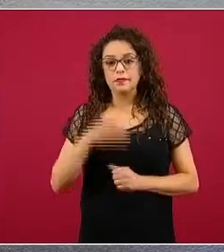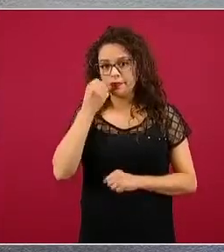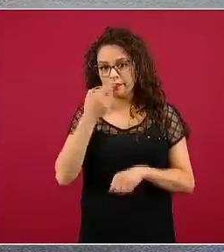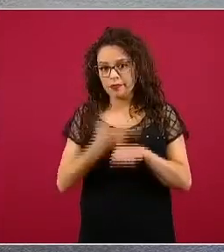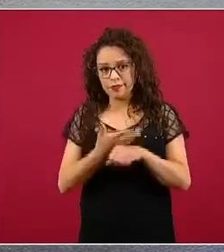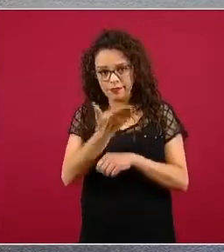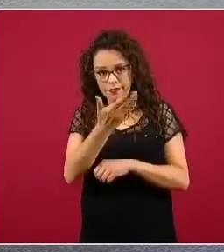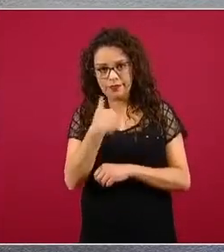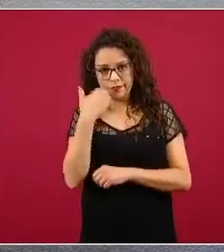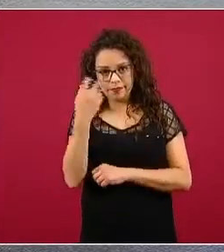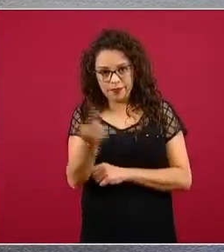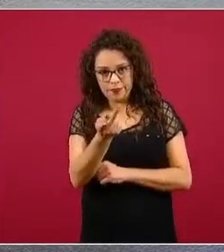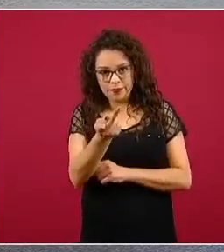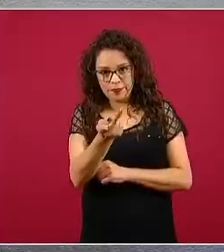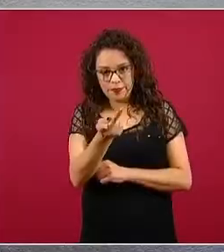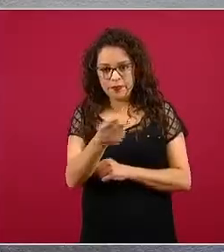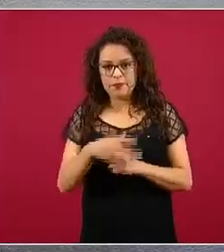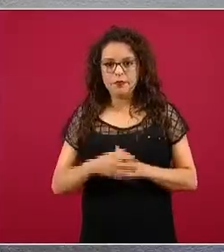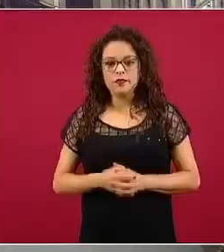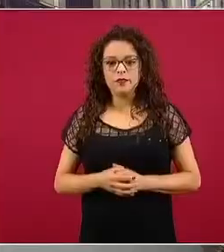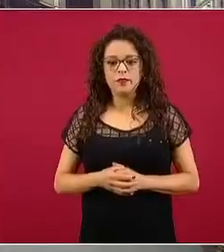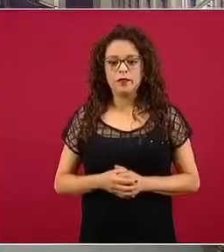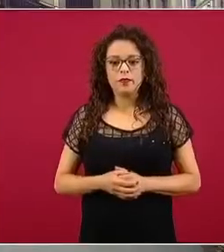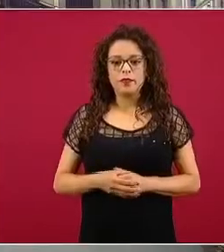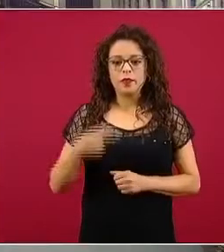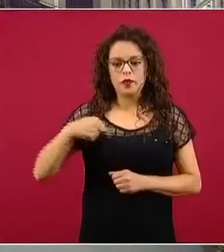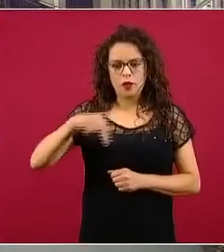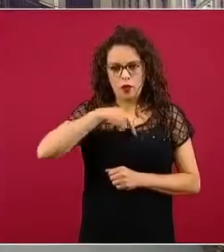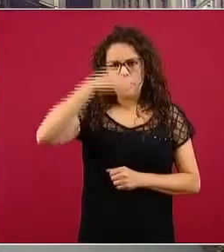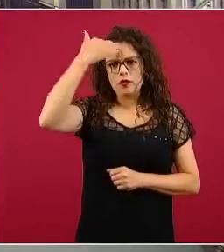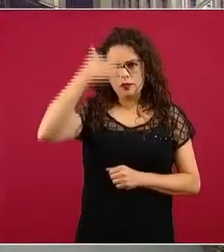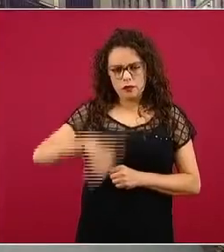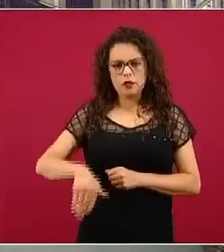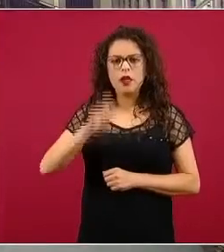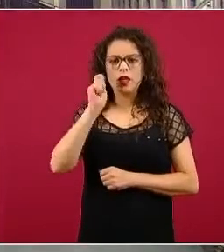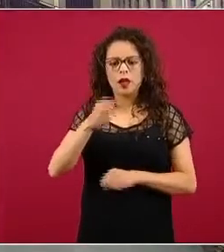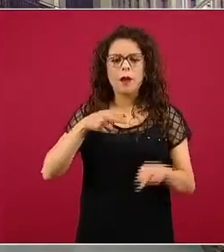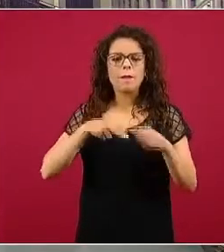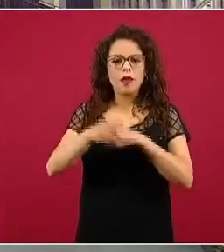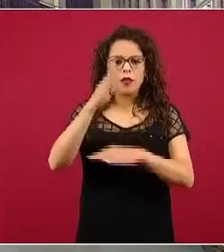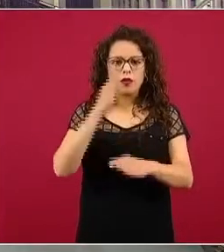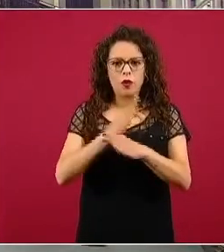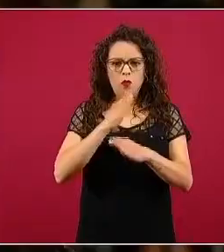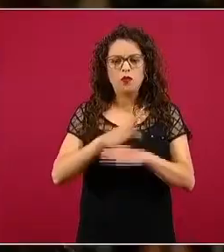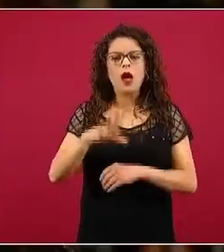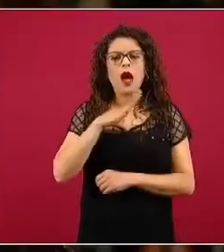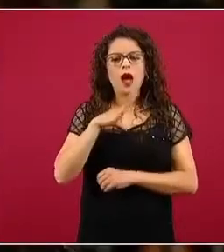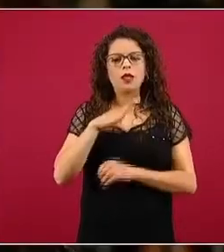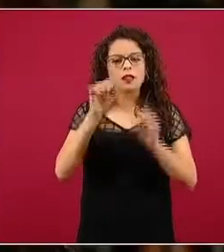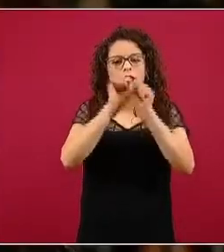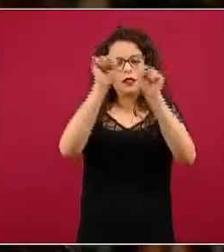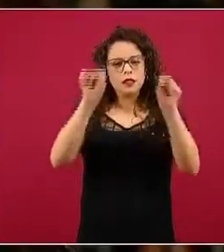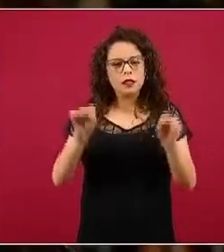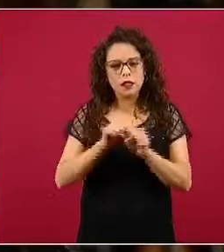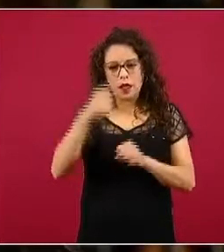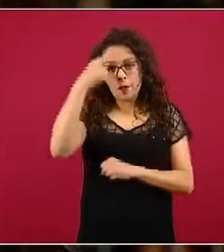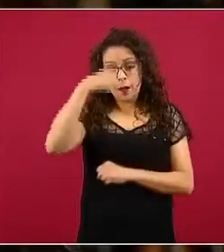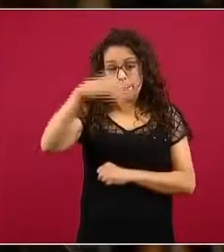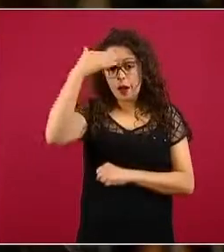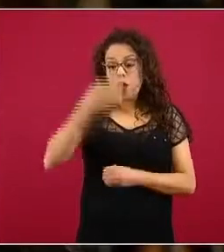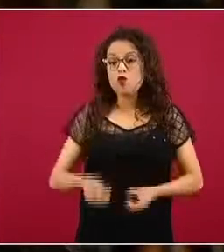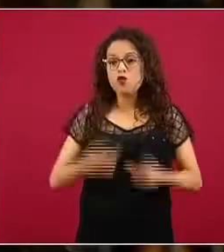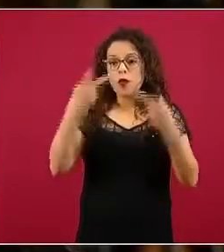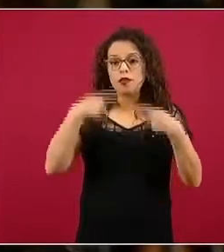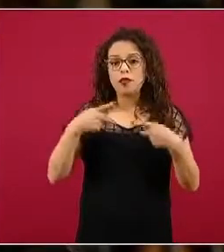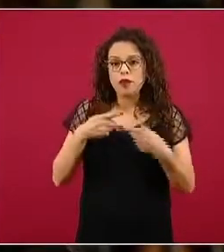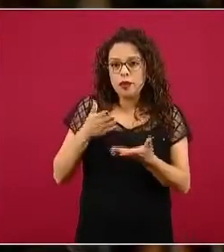secretario, sabemos que en el Metrobús, en el sistema de Metrobús hay un sistema de conteo de personas que van